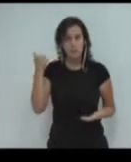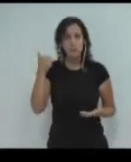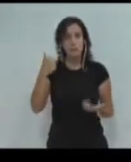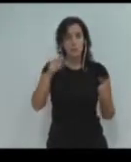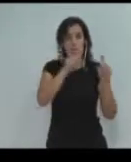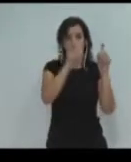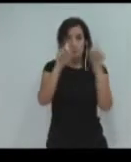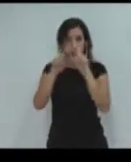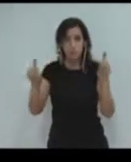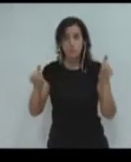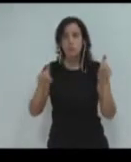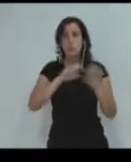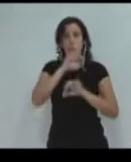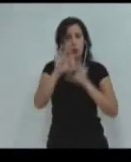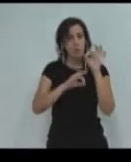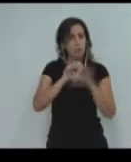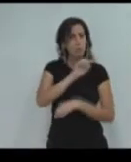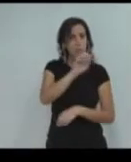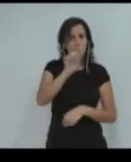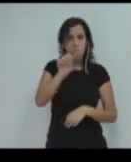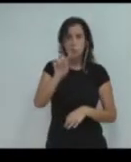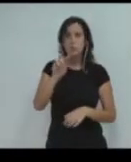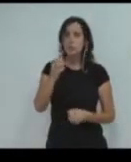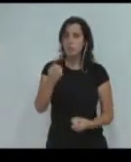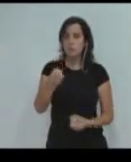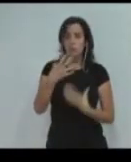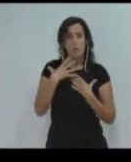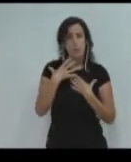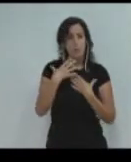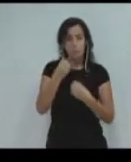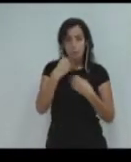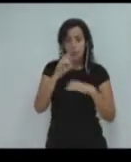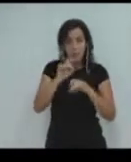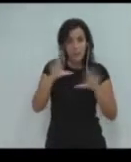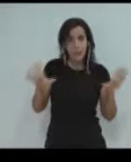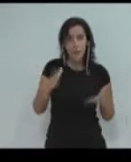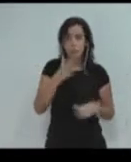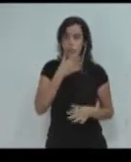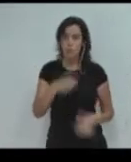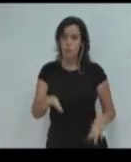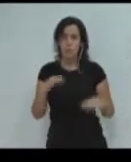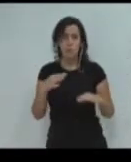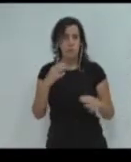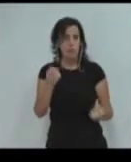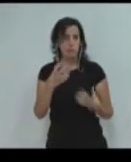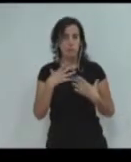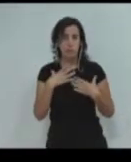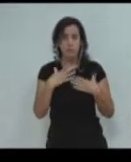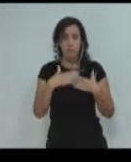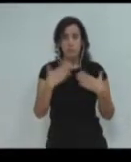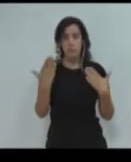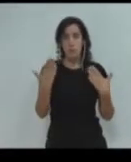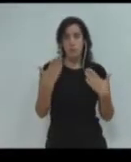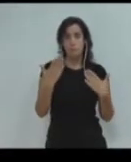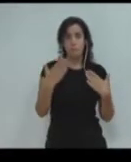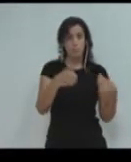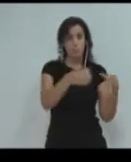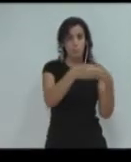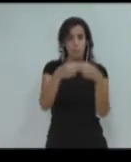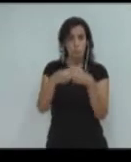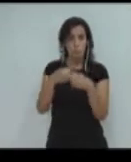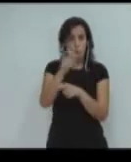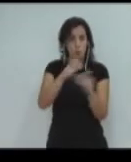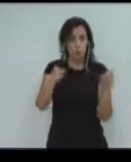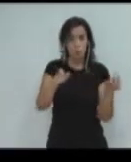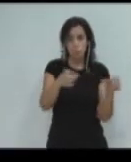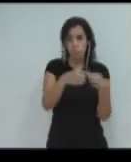empresas, que los diferentes organismos faciliten la información clara y de manera sencilla para que los diferentes grupos de interés,